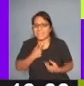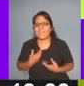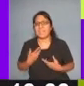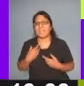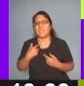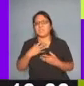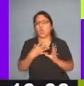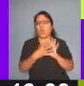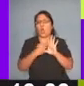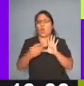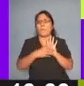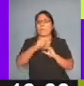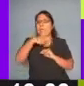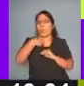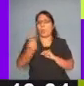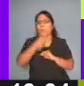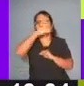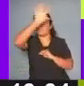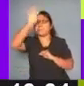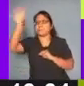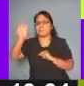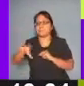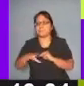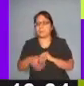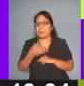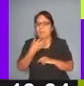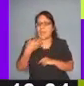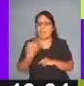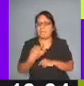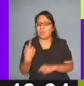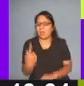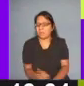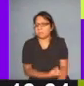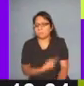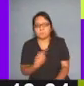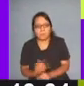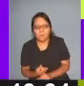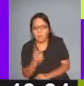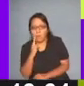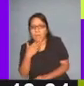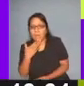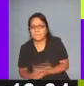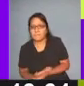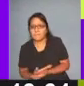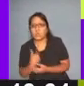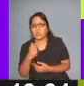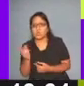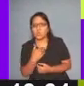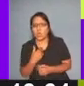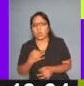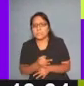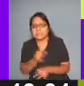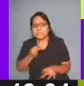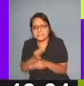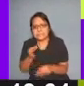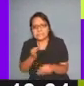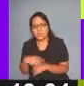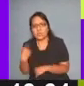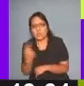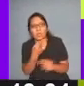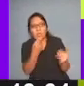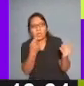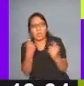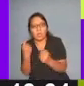el país. Es increíble los conocimientos que nos transmitieron en este lapso. Quedamos